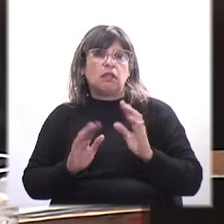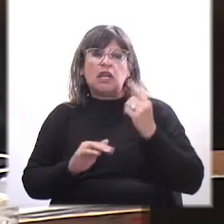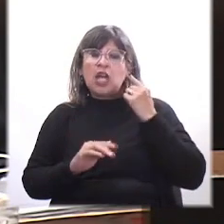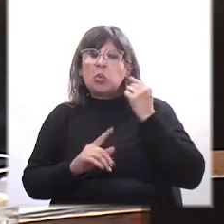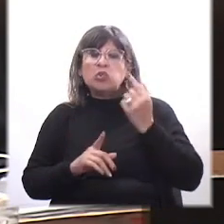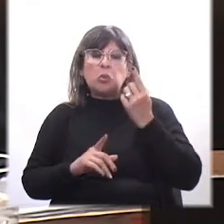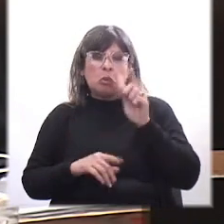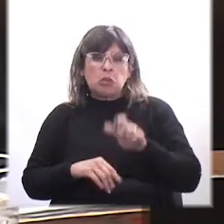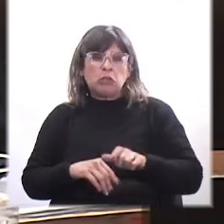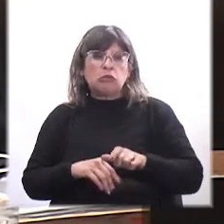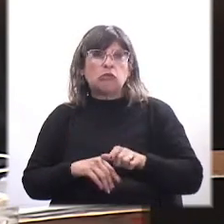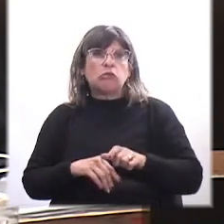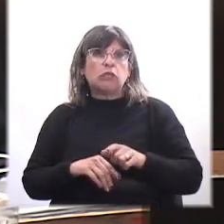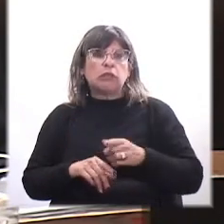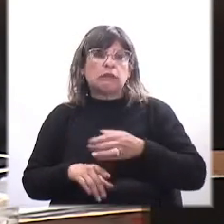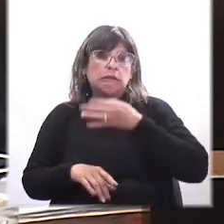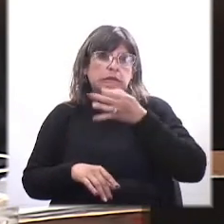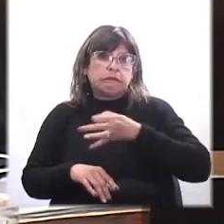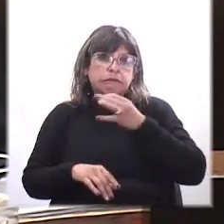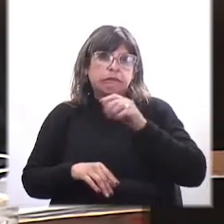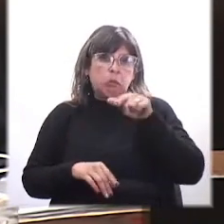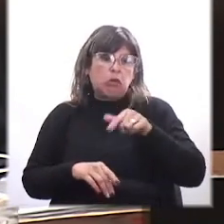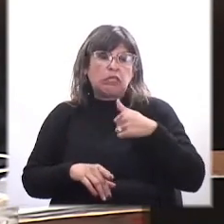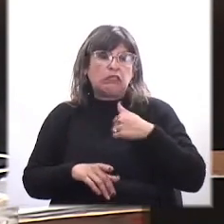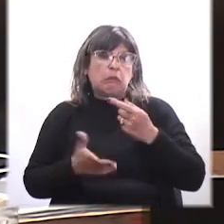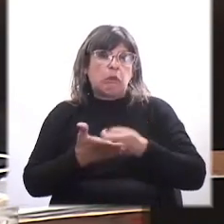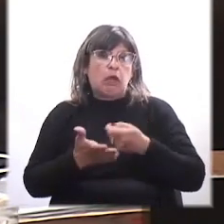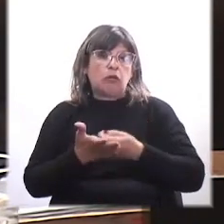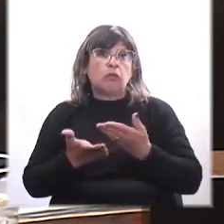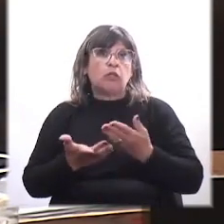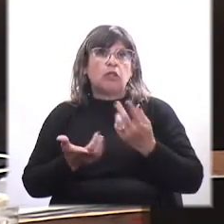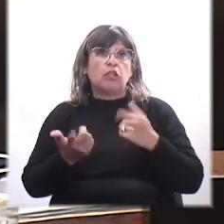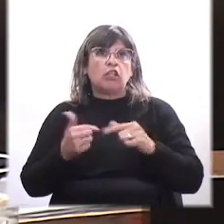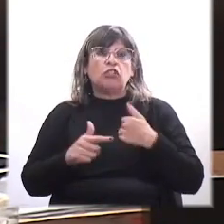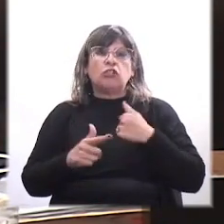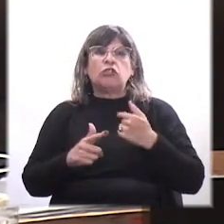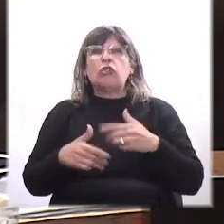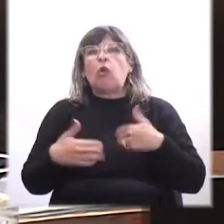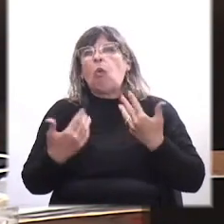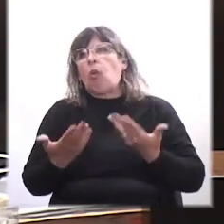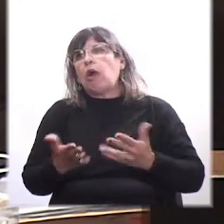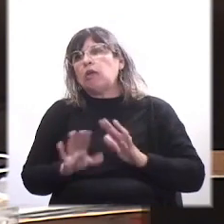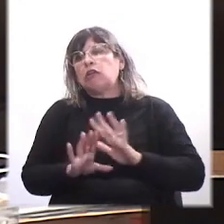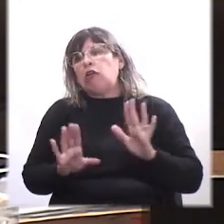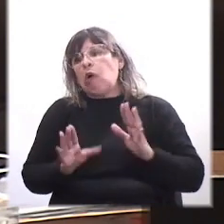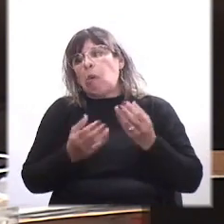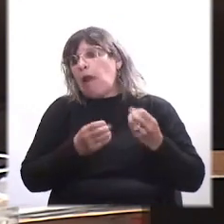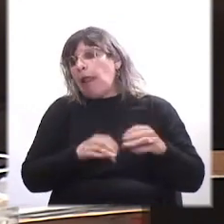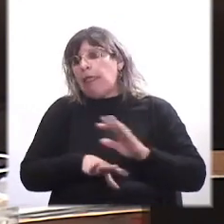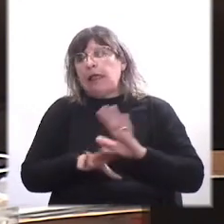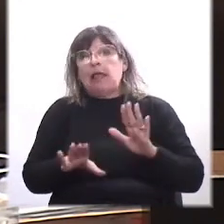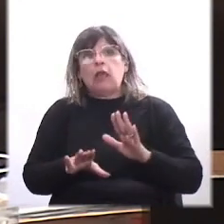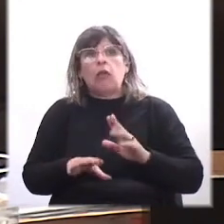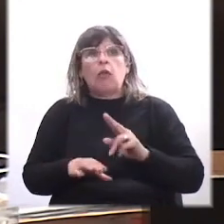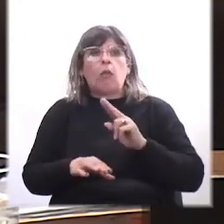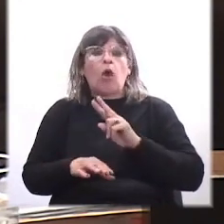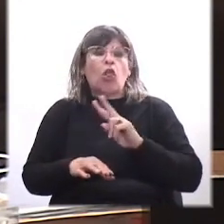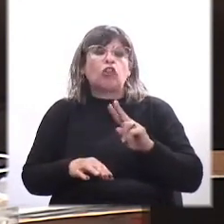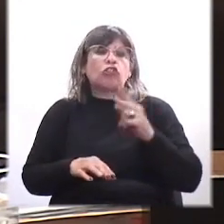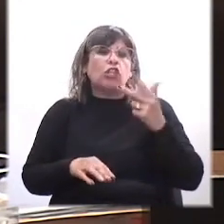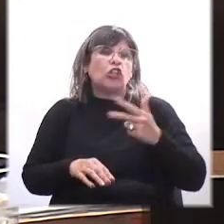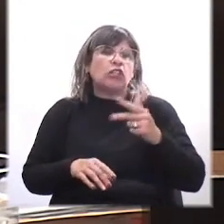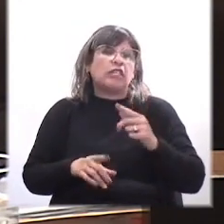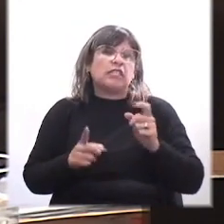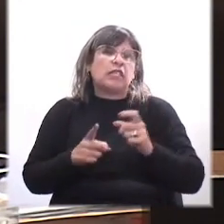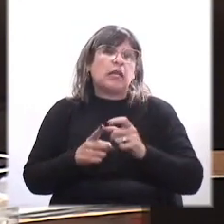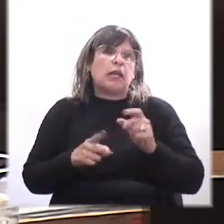escuchaba a alguien justificarse por este lado. Y decía, bueno, entonces no perdimos 213 millones de